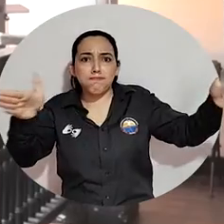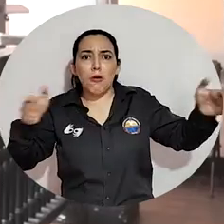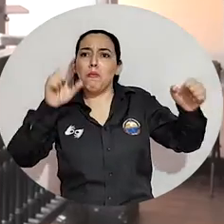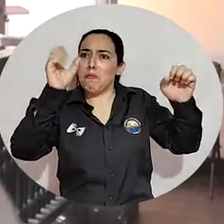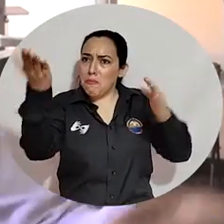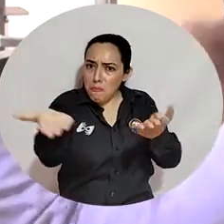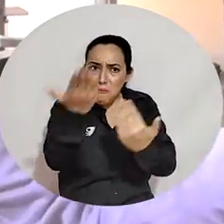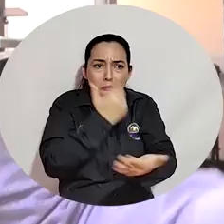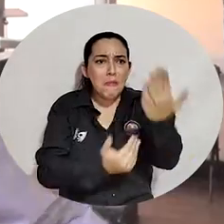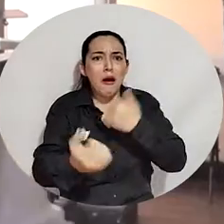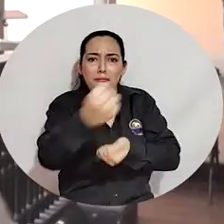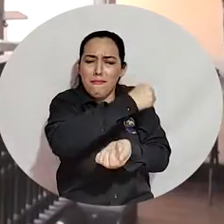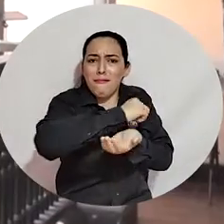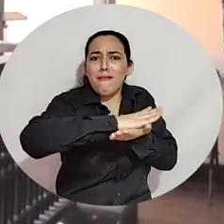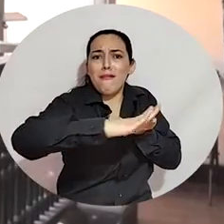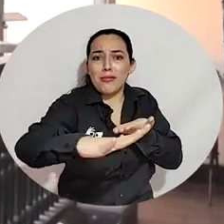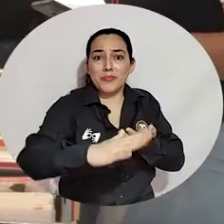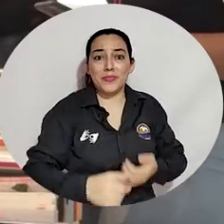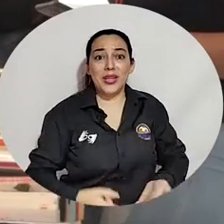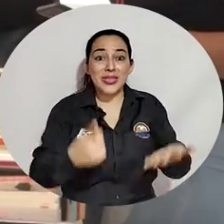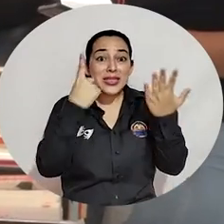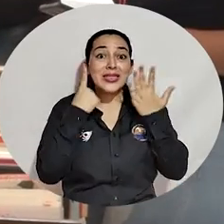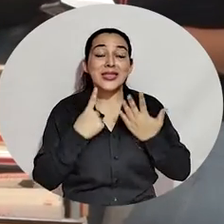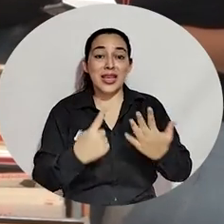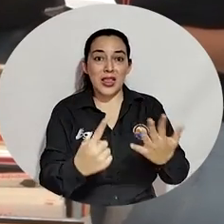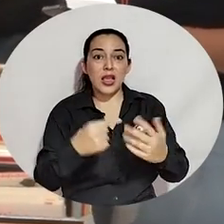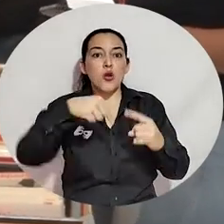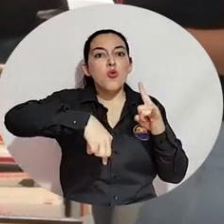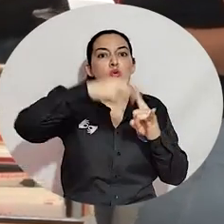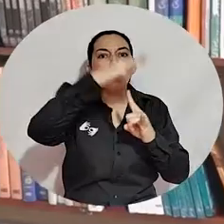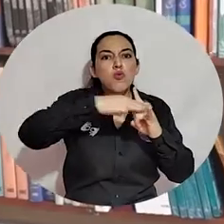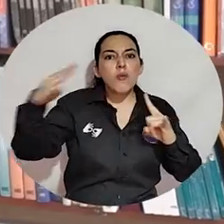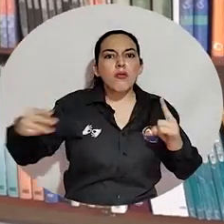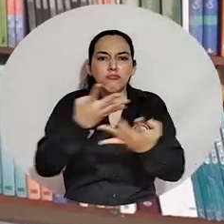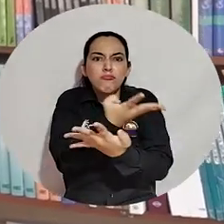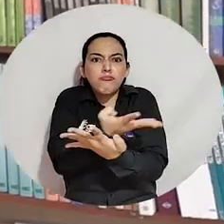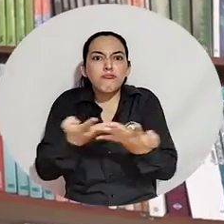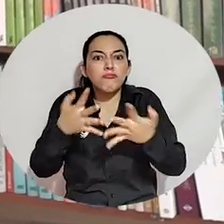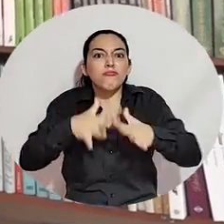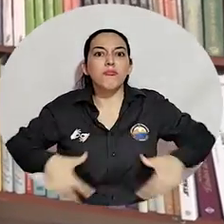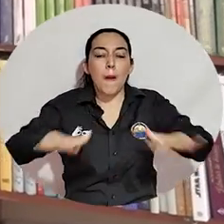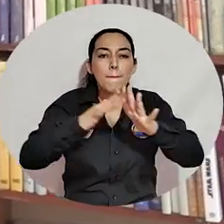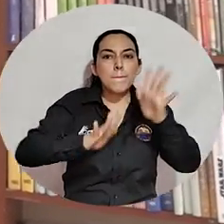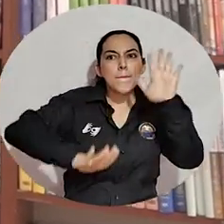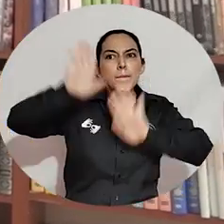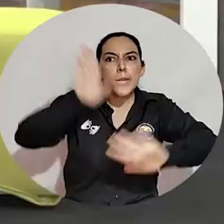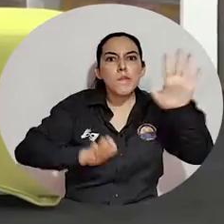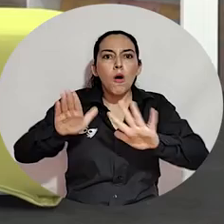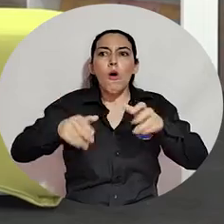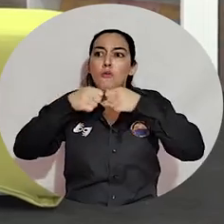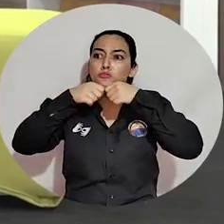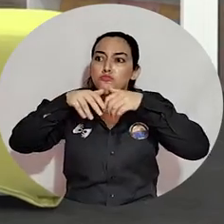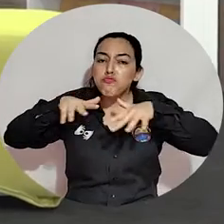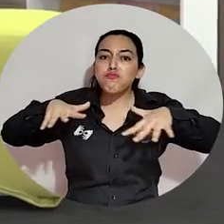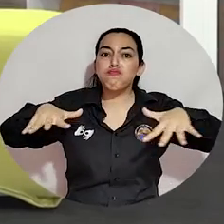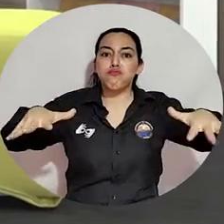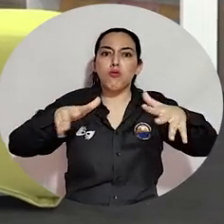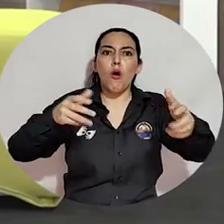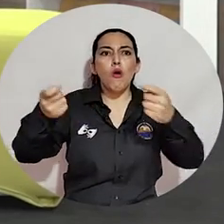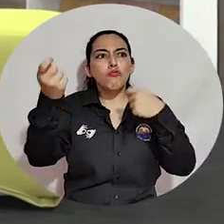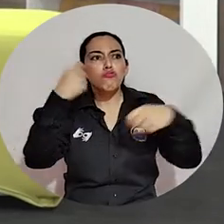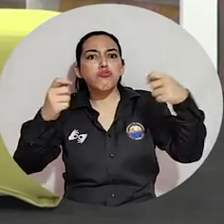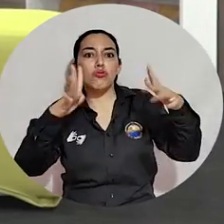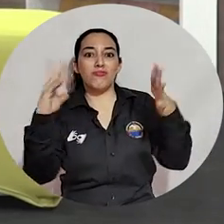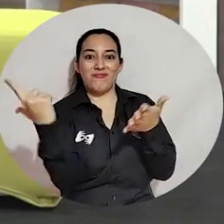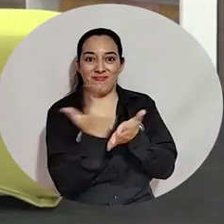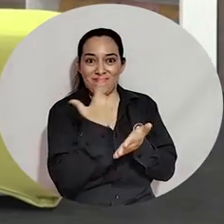las puertas abiertas, es totalmente gratuito. Durante 6 días, Unimagdalena tejerá el territorio en un encuentro participativo que permitirá